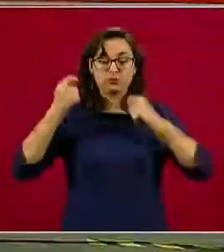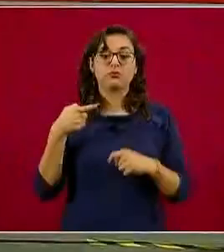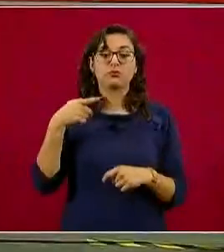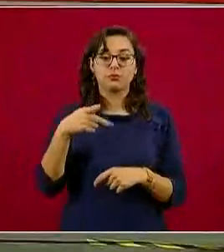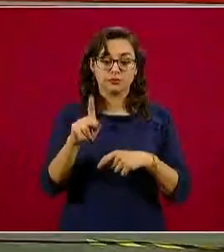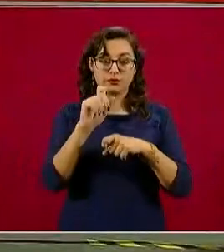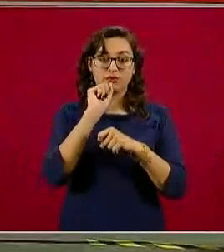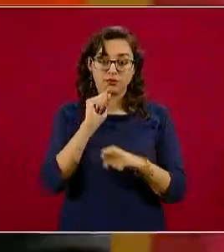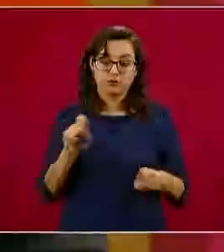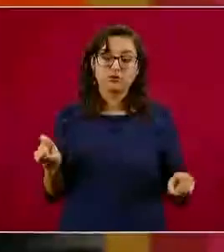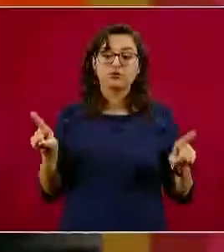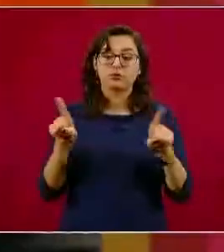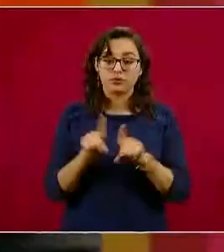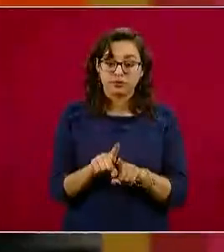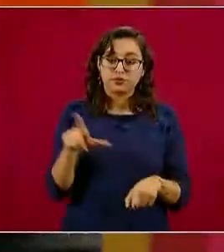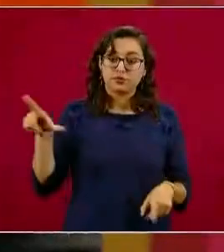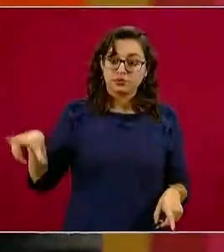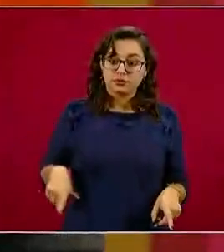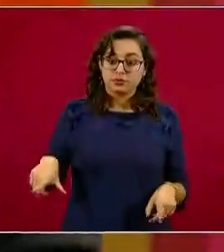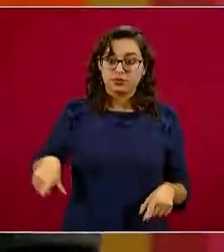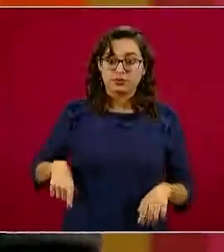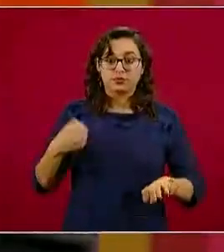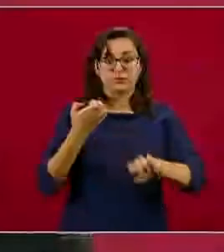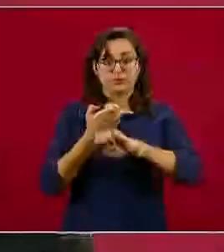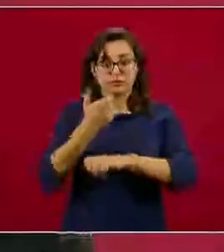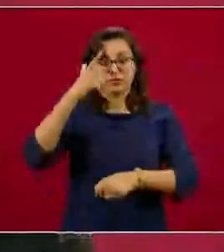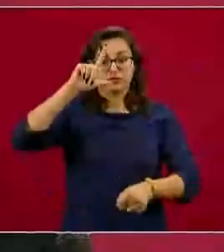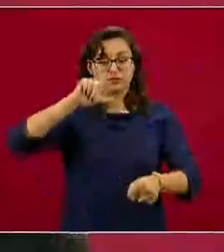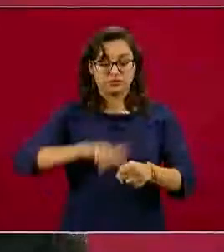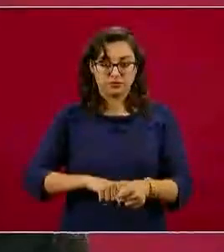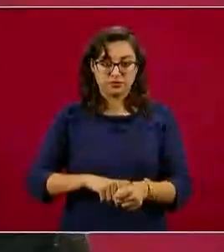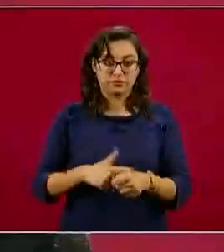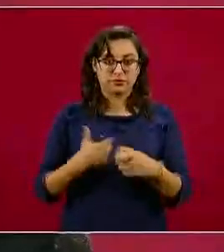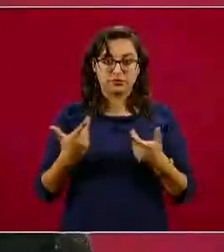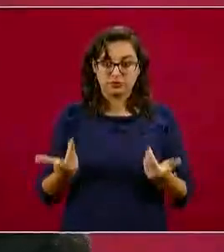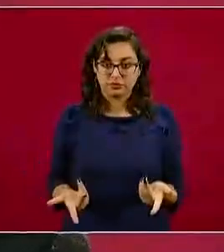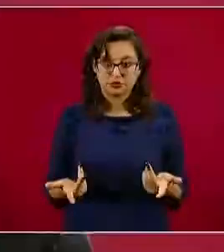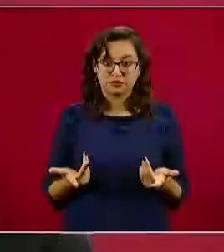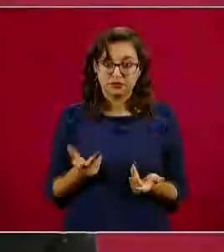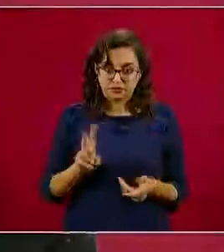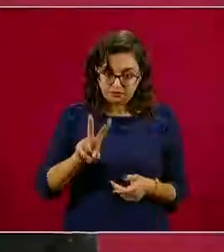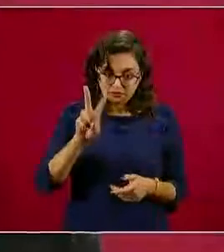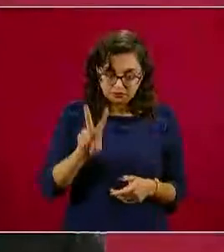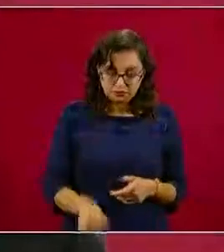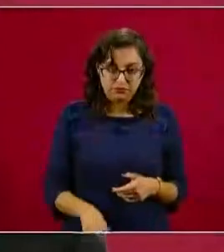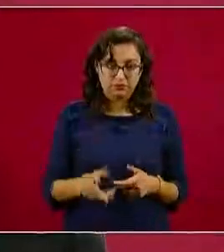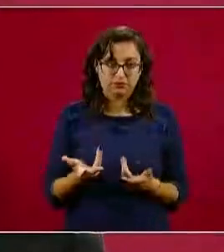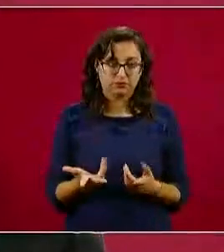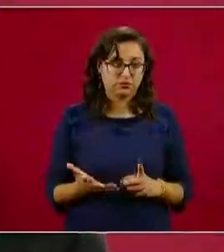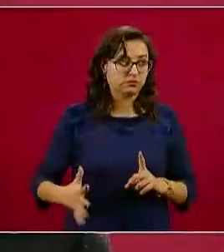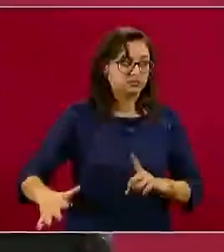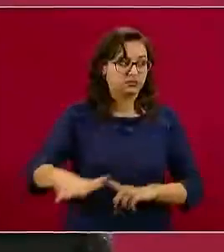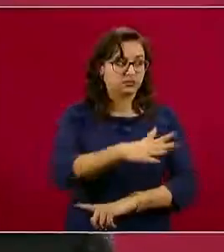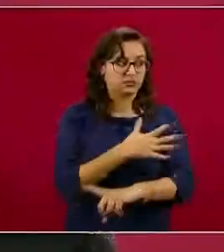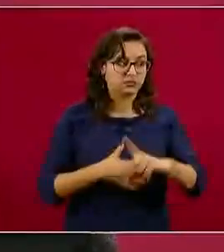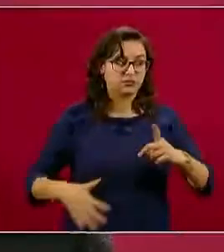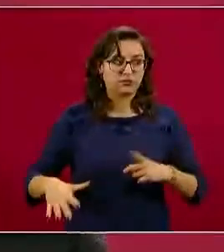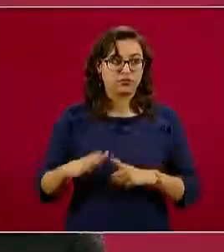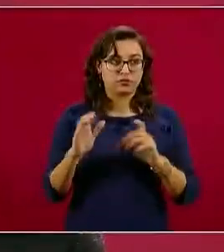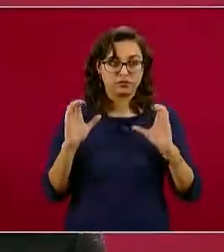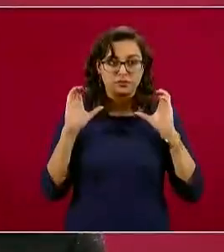además que los gobiernos estatales cuiden de manera muy cercana que se cumplan